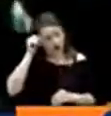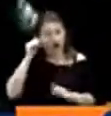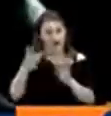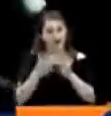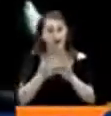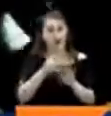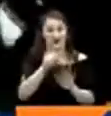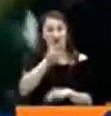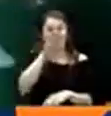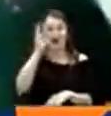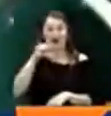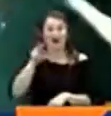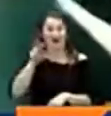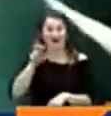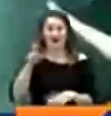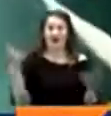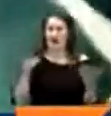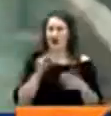conectados 24/7 en